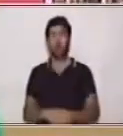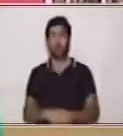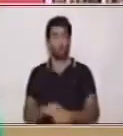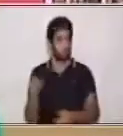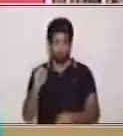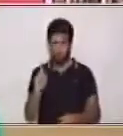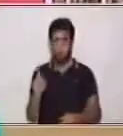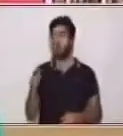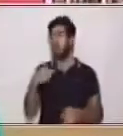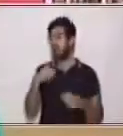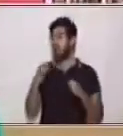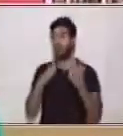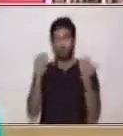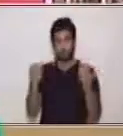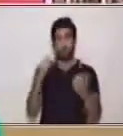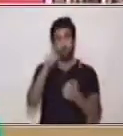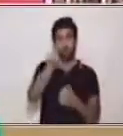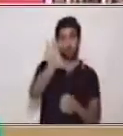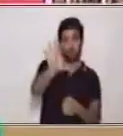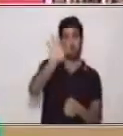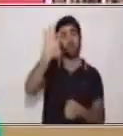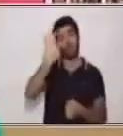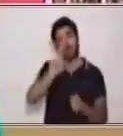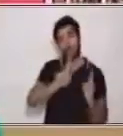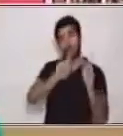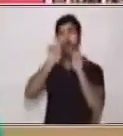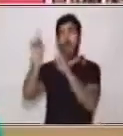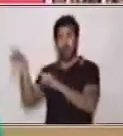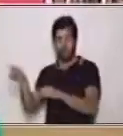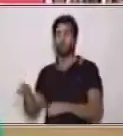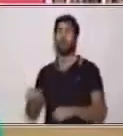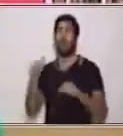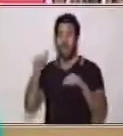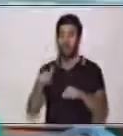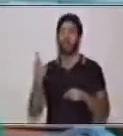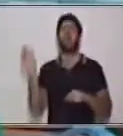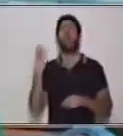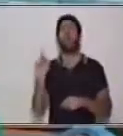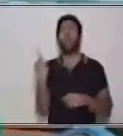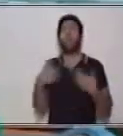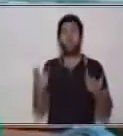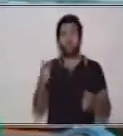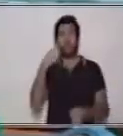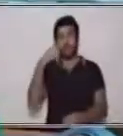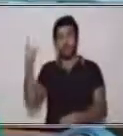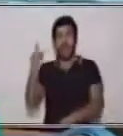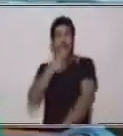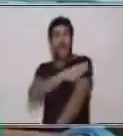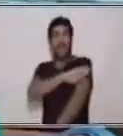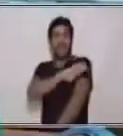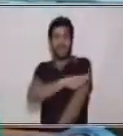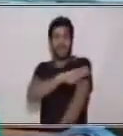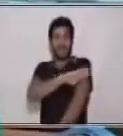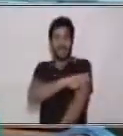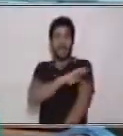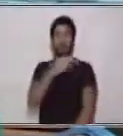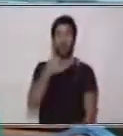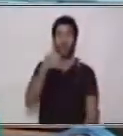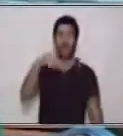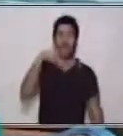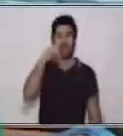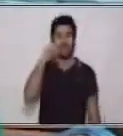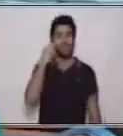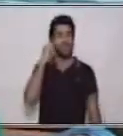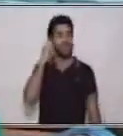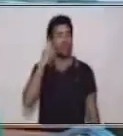te invito a viajar conmigo. Ahora vamos a la antigua Guatemala. Un lugar donde los turistas quedan